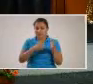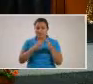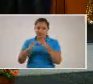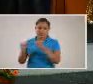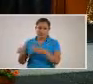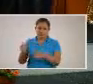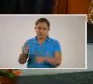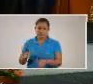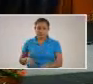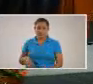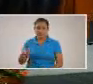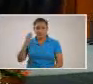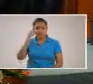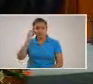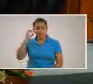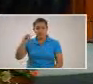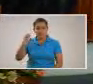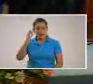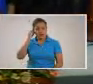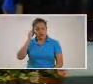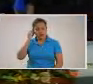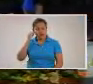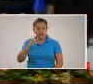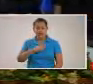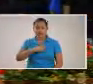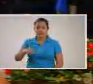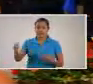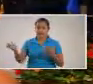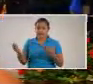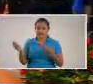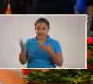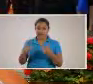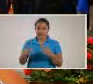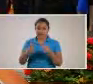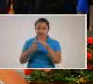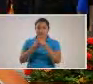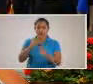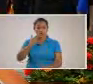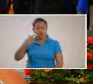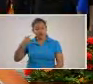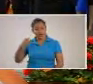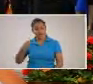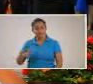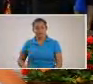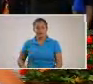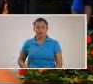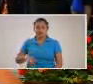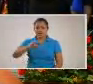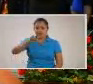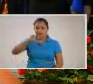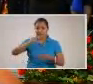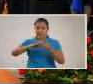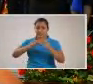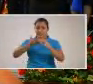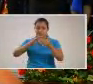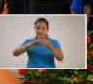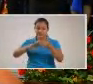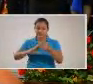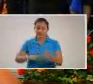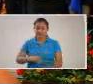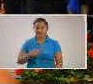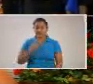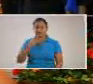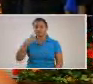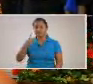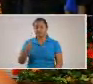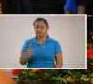lo están atrayendo con garfios hacia la tierra de Jerusalén. Eso quiere decir que ya empezaron a suceder estas cosas. Eso quiere